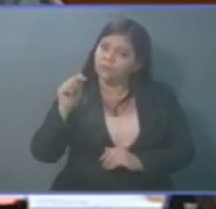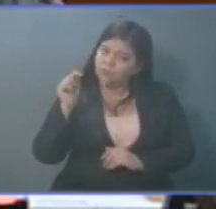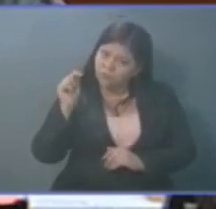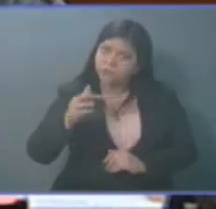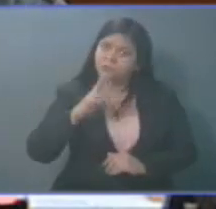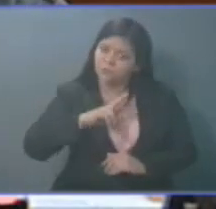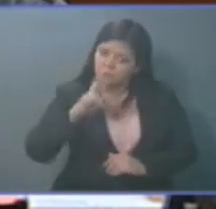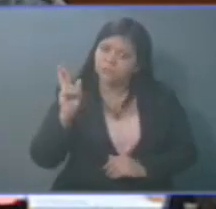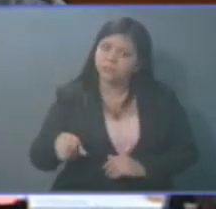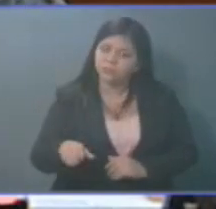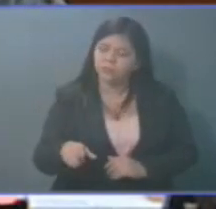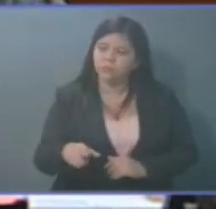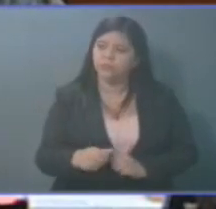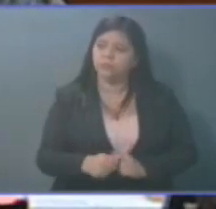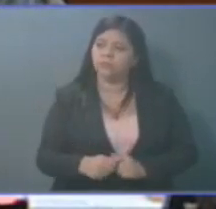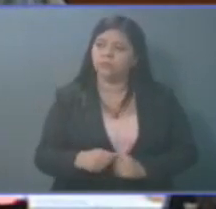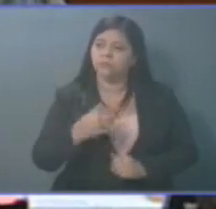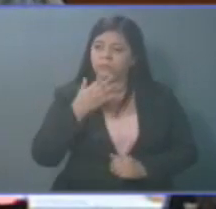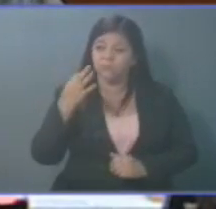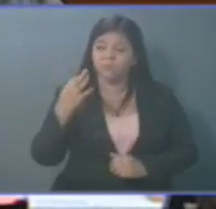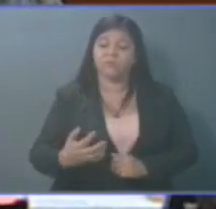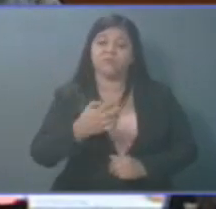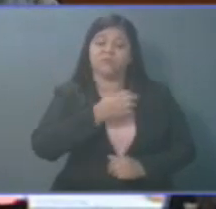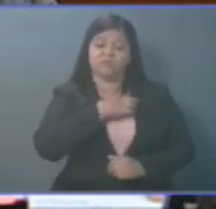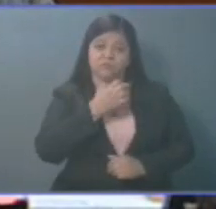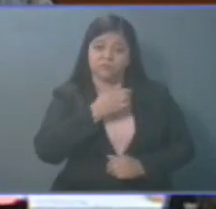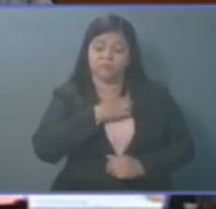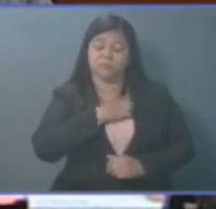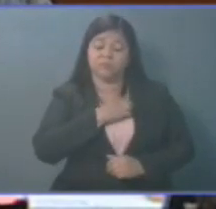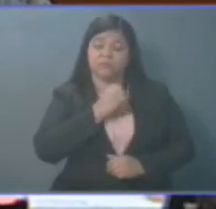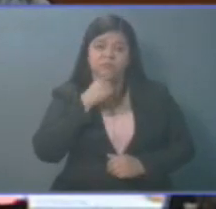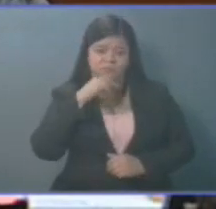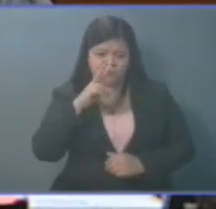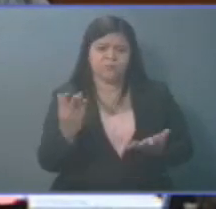hecho duro que está y que lo hizo el